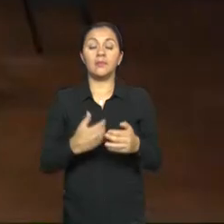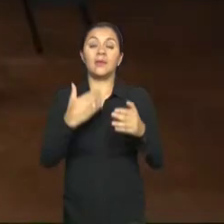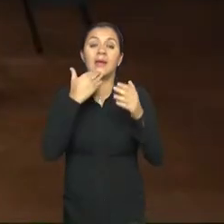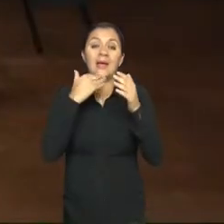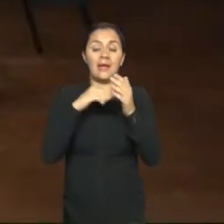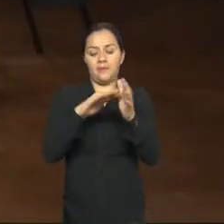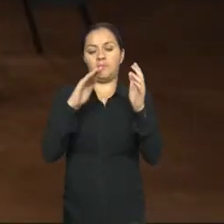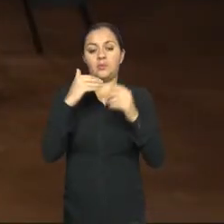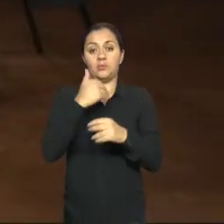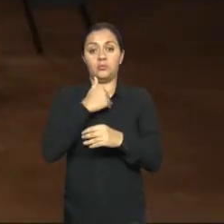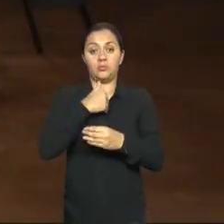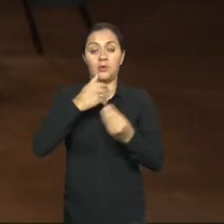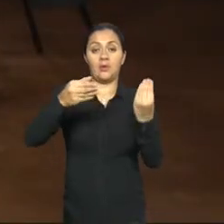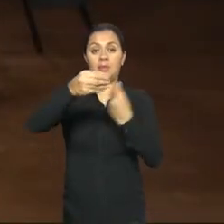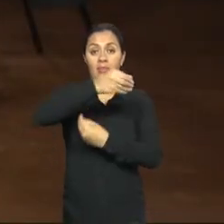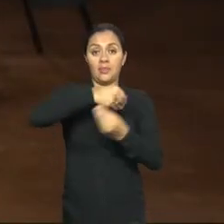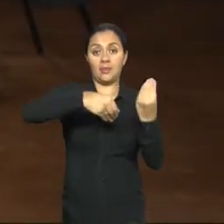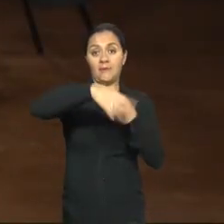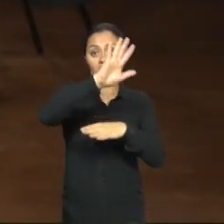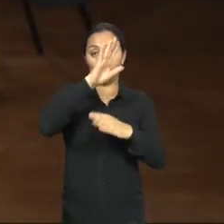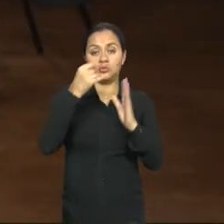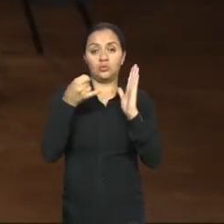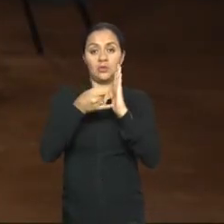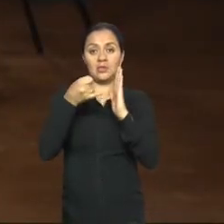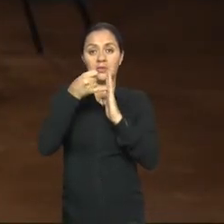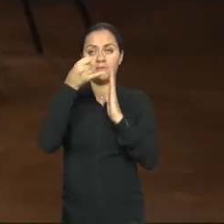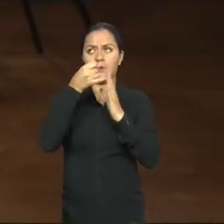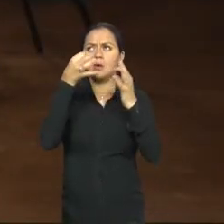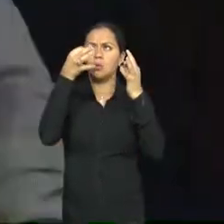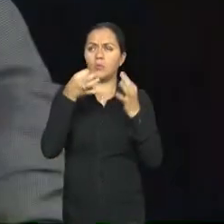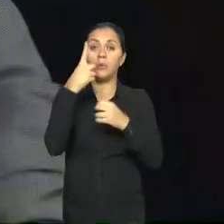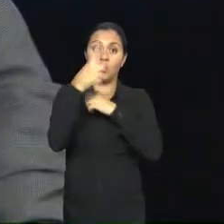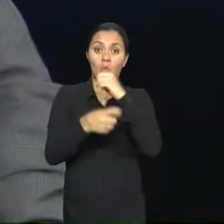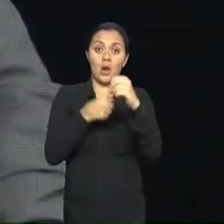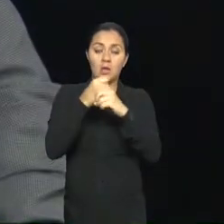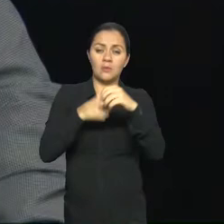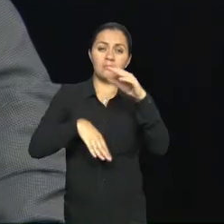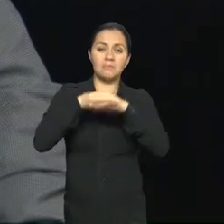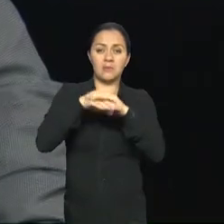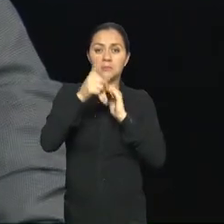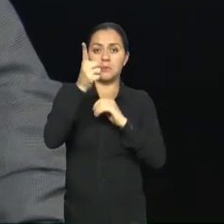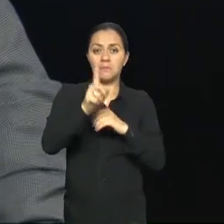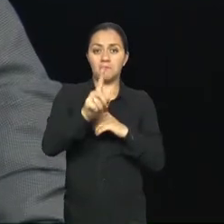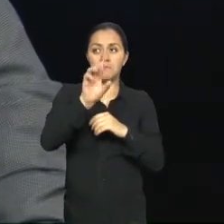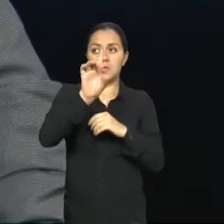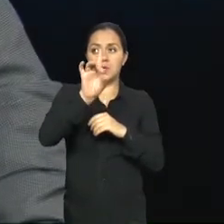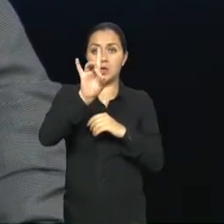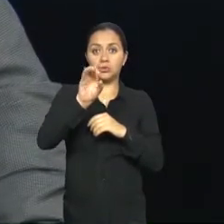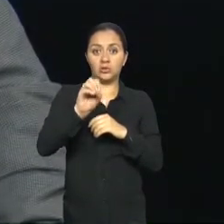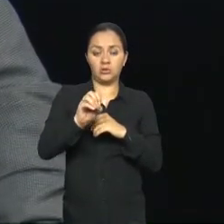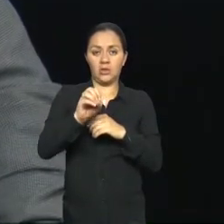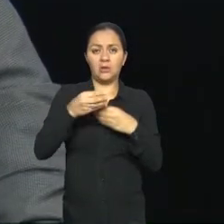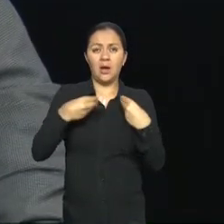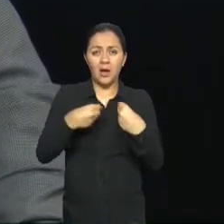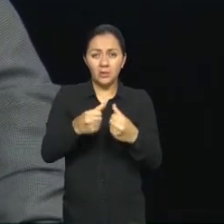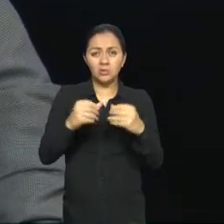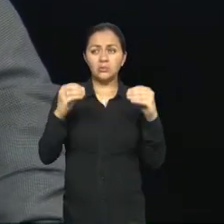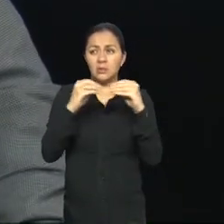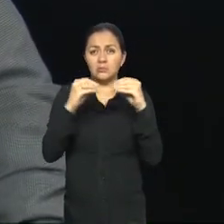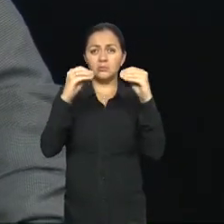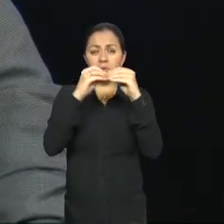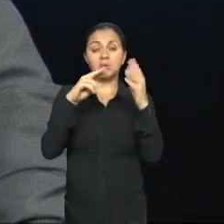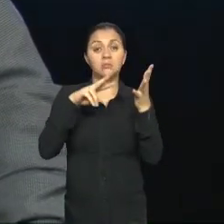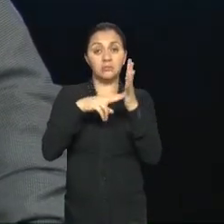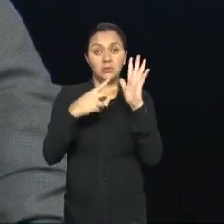del IVA, ya cumplí con los 1,080 y me excedo en más gastos que tengo, ¿eso es un crédito